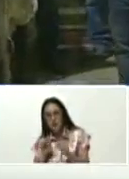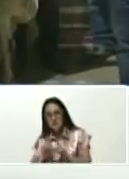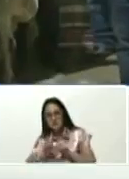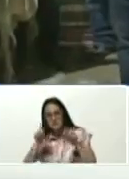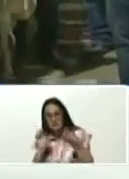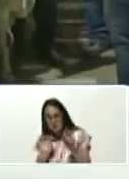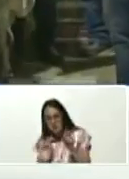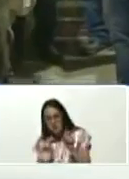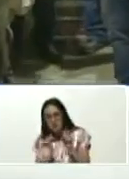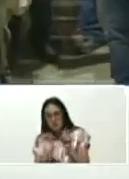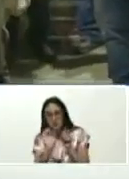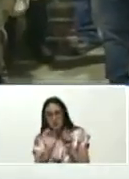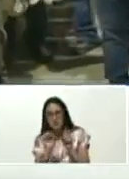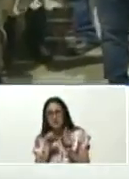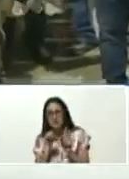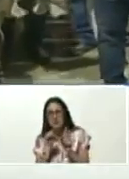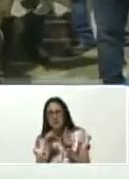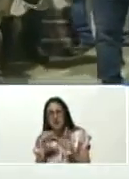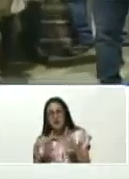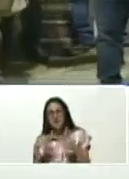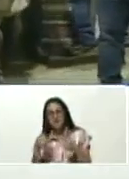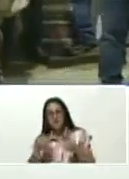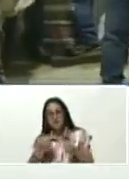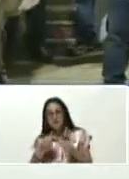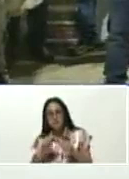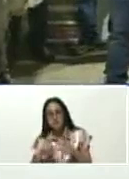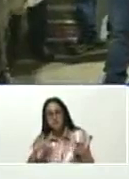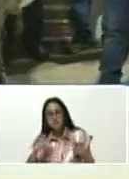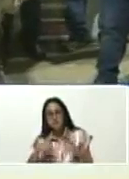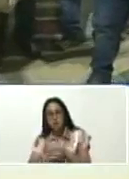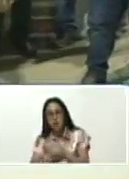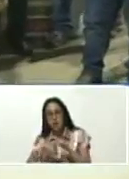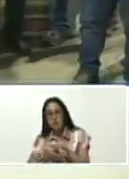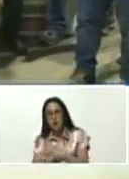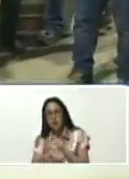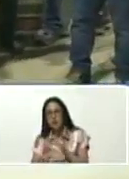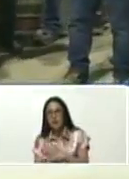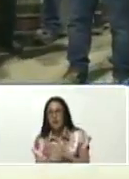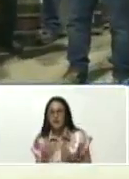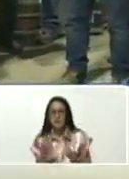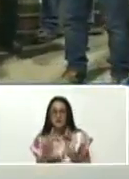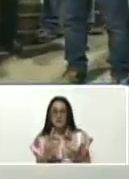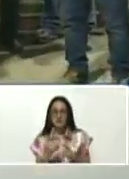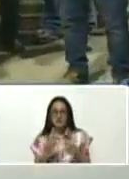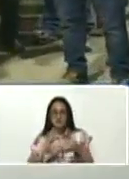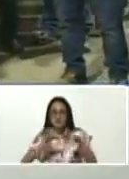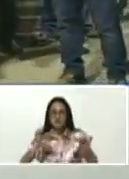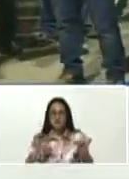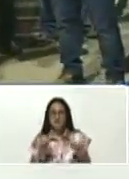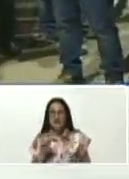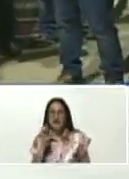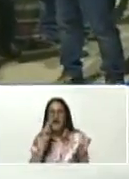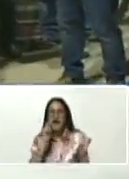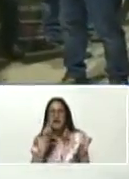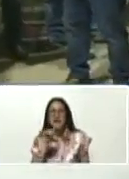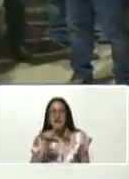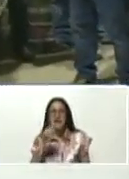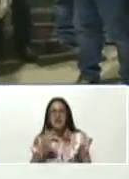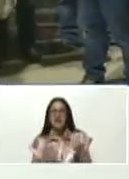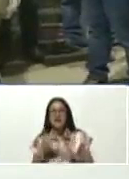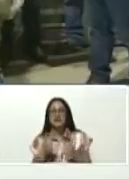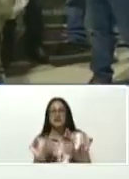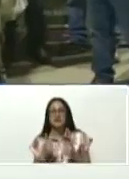la tecnología nos ha llevado a producir estos hermosísimos ejemplares que son de doble propósito, carne y leche. Y